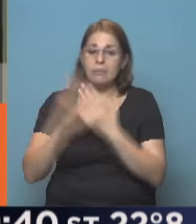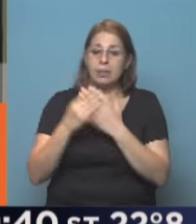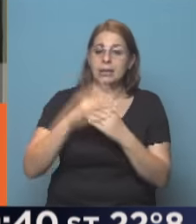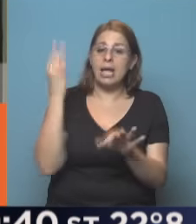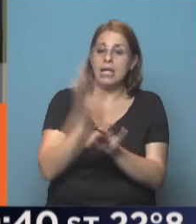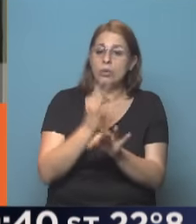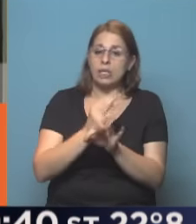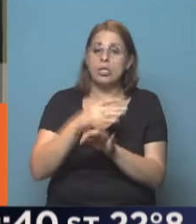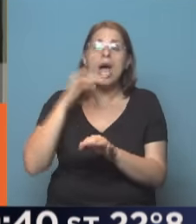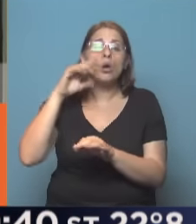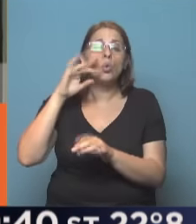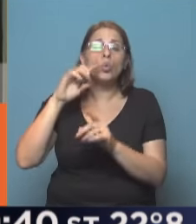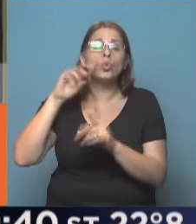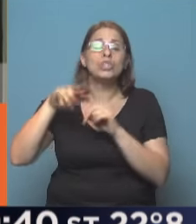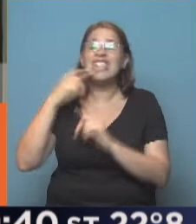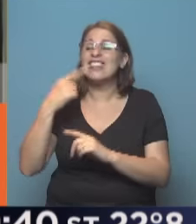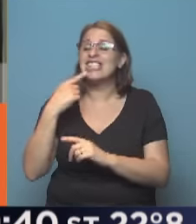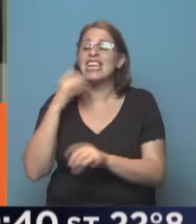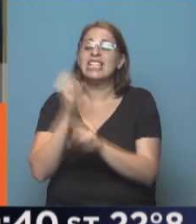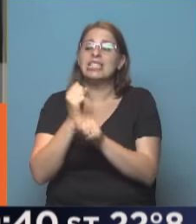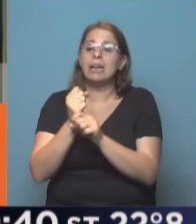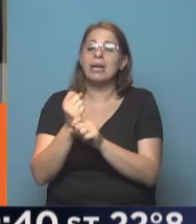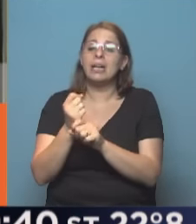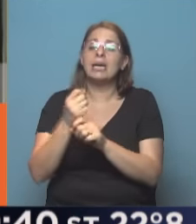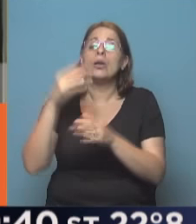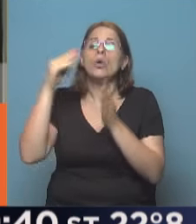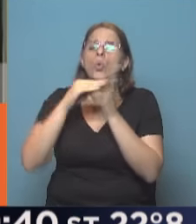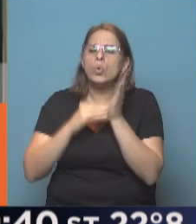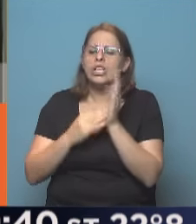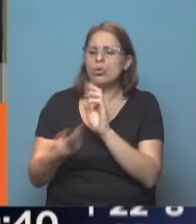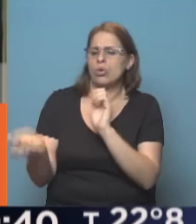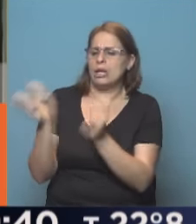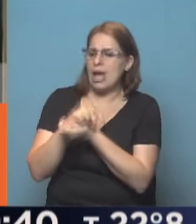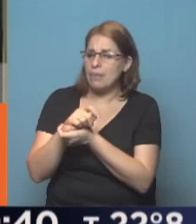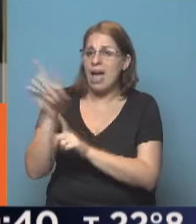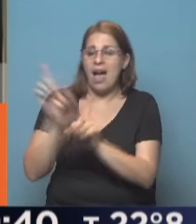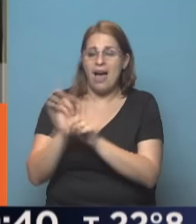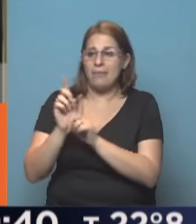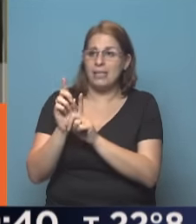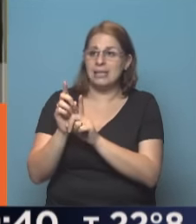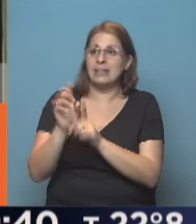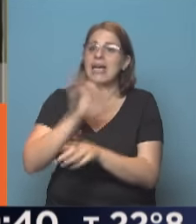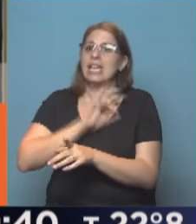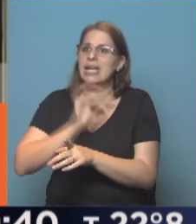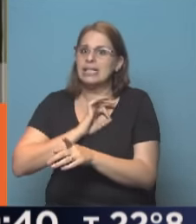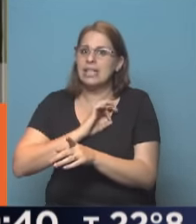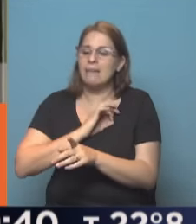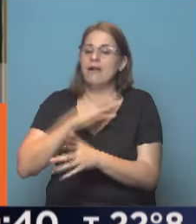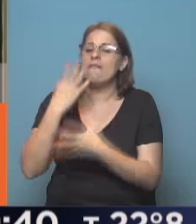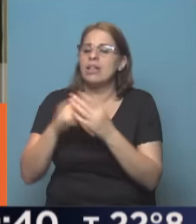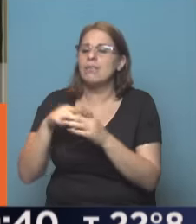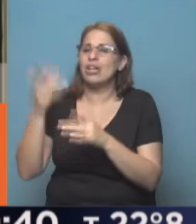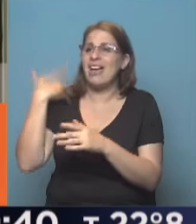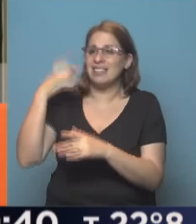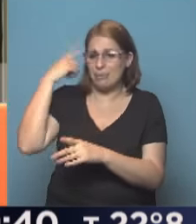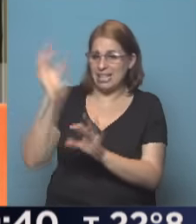Educación, Soledad Acuña, es trabajar en adaptaciones curriculares, porque a veces se toman cosas que no se aprenden al mismo año aquí que afuera, entonces hay que